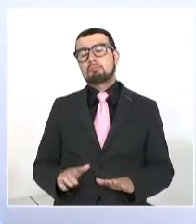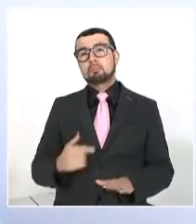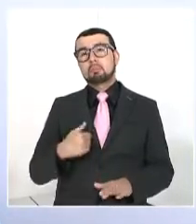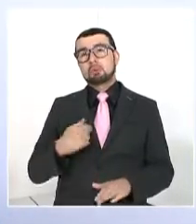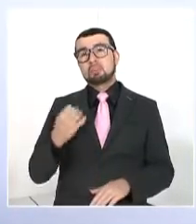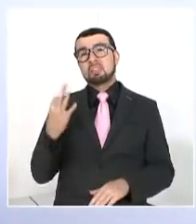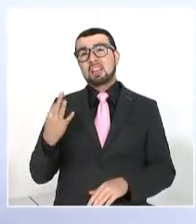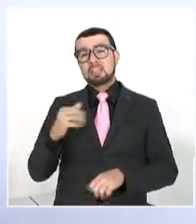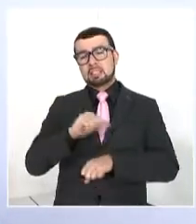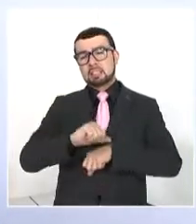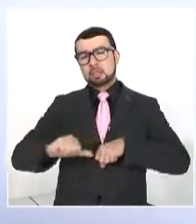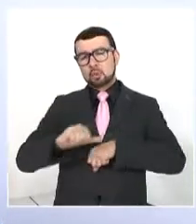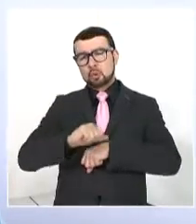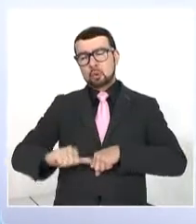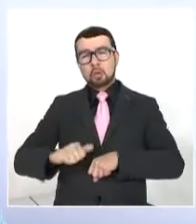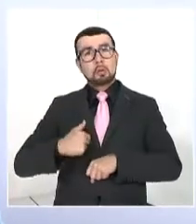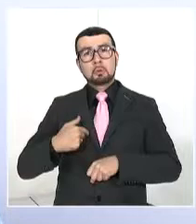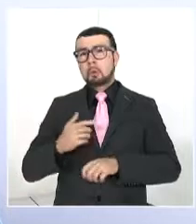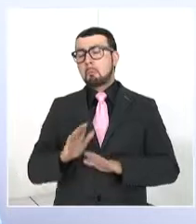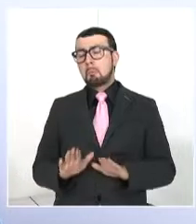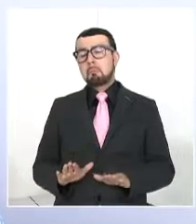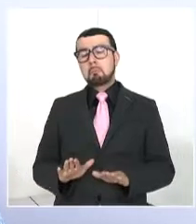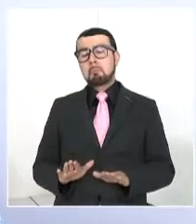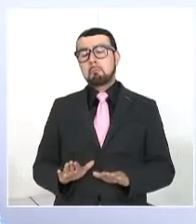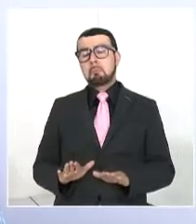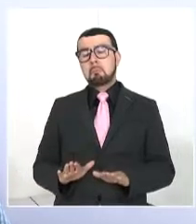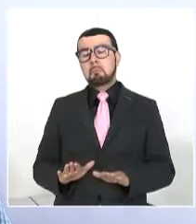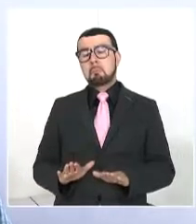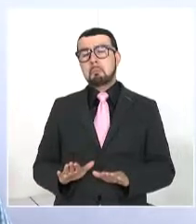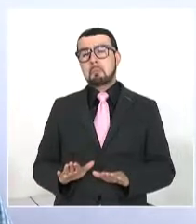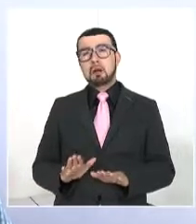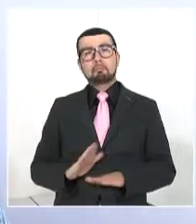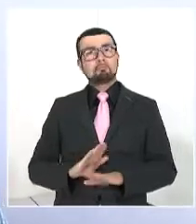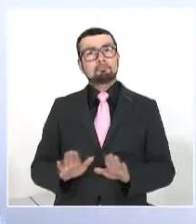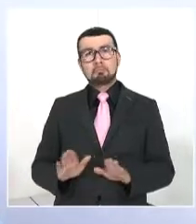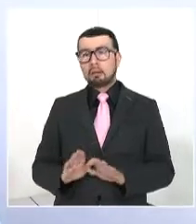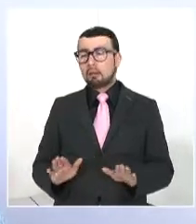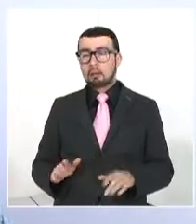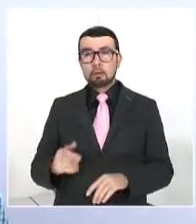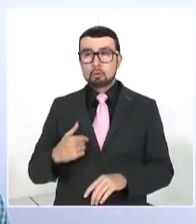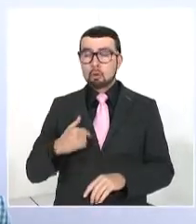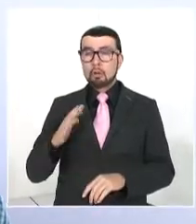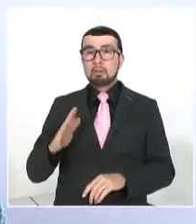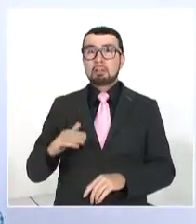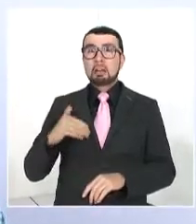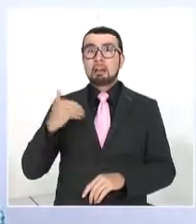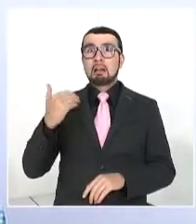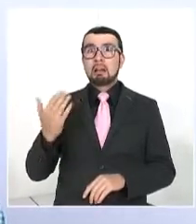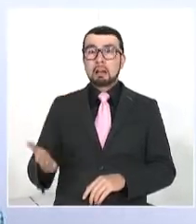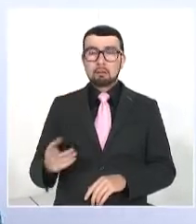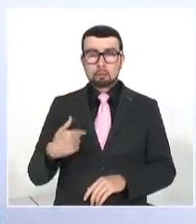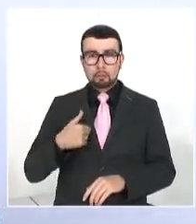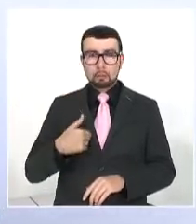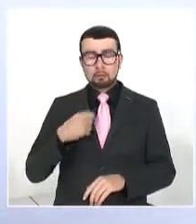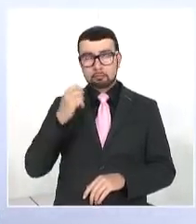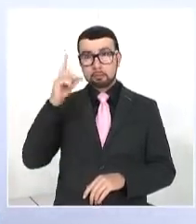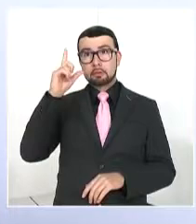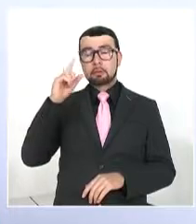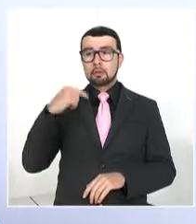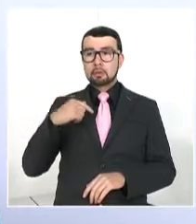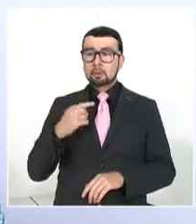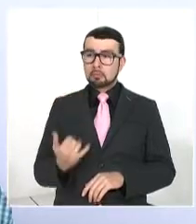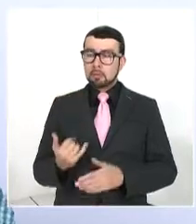coma, entonces eso, y después eso terapia de